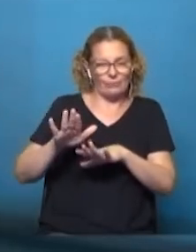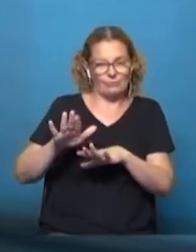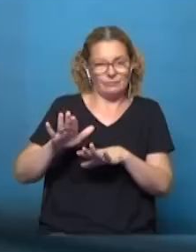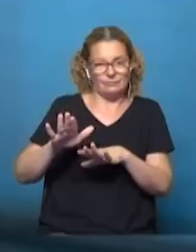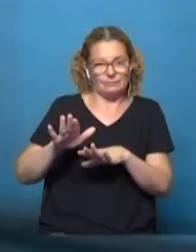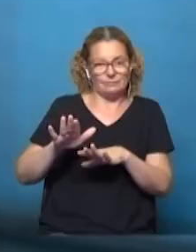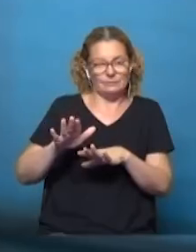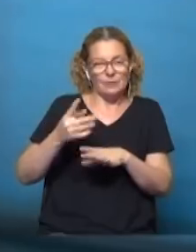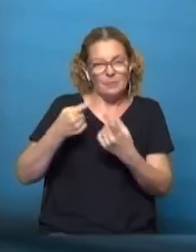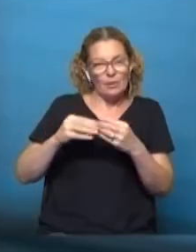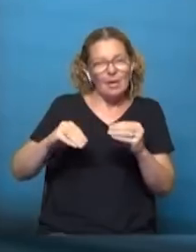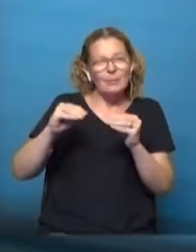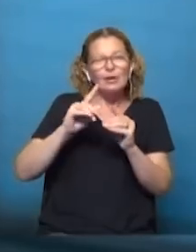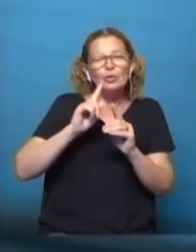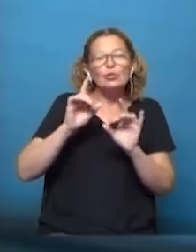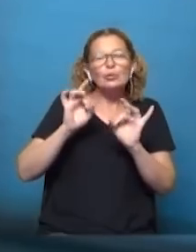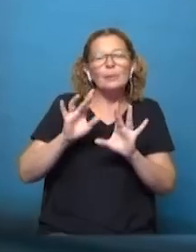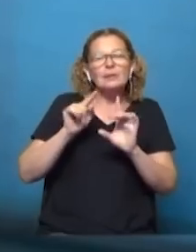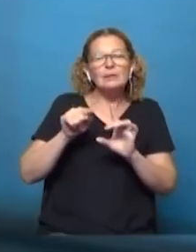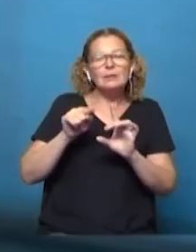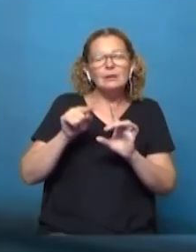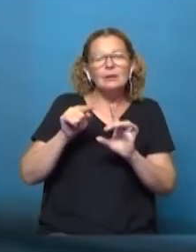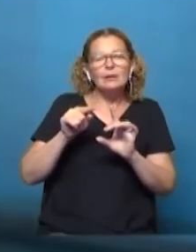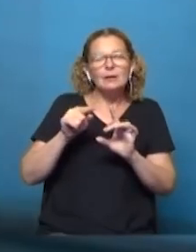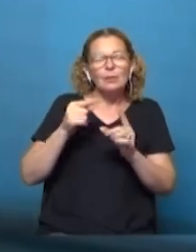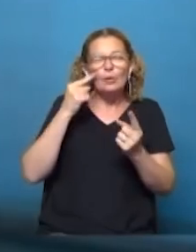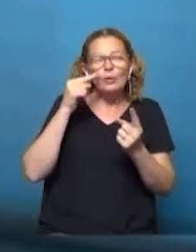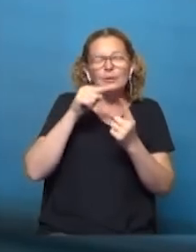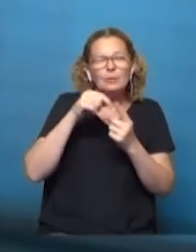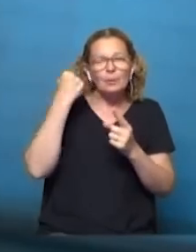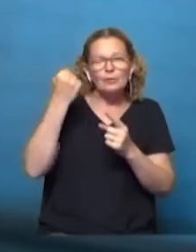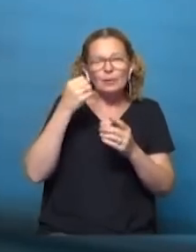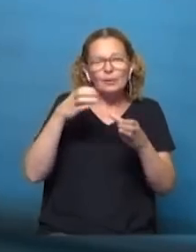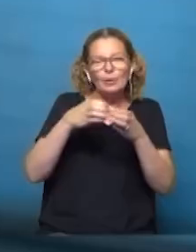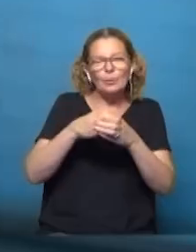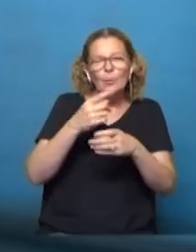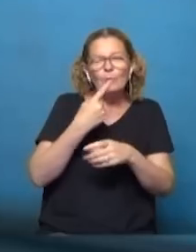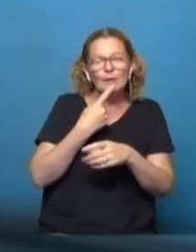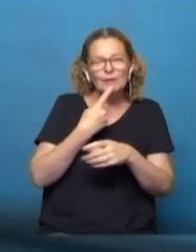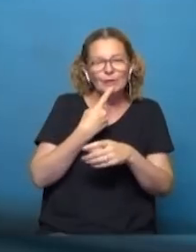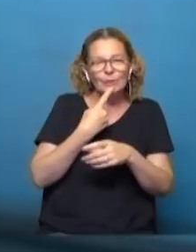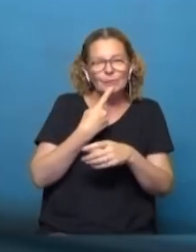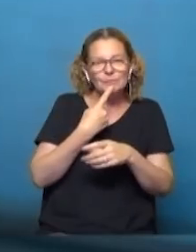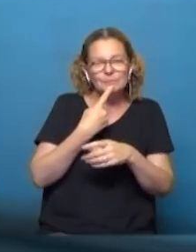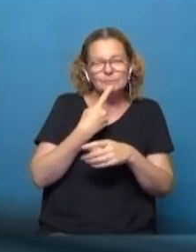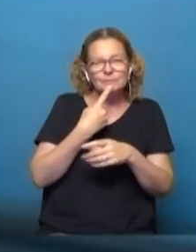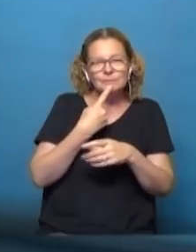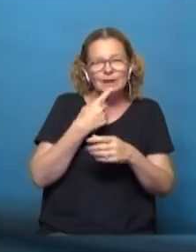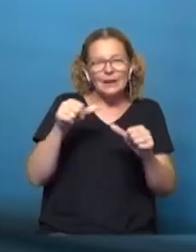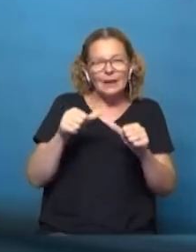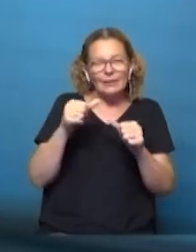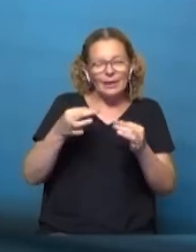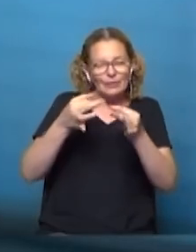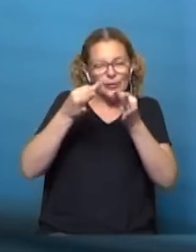Pero además no solamente eso es gran desafío de cualquier fuerza política es que lo que tiene que